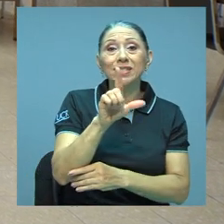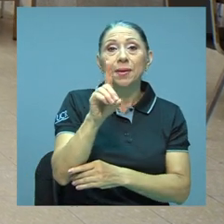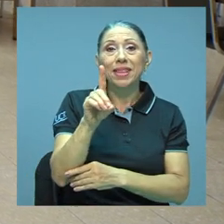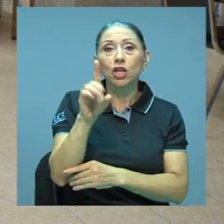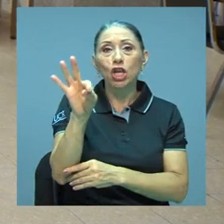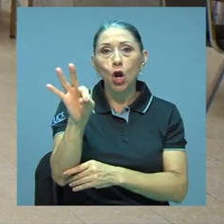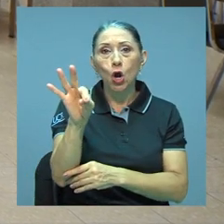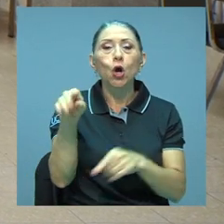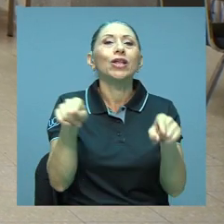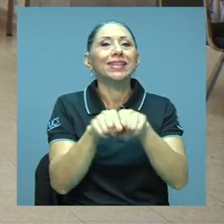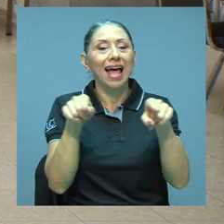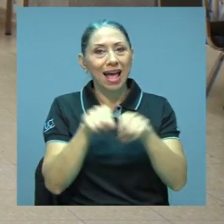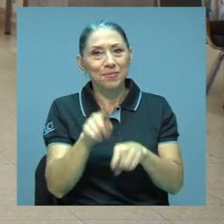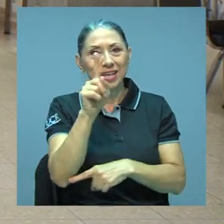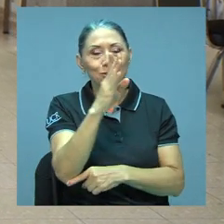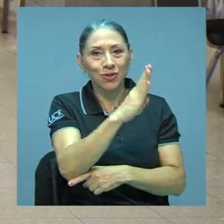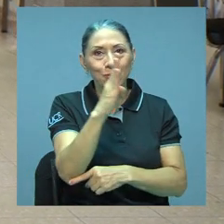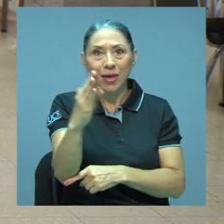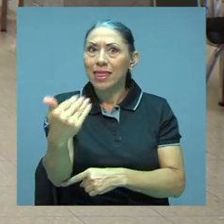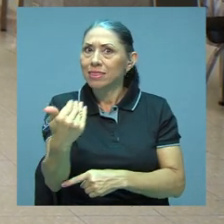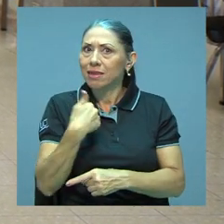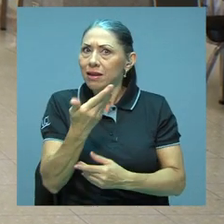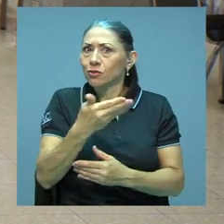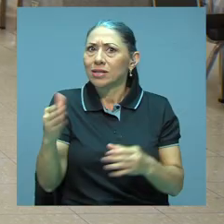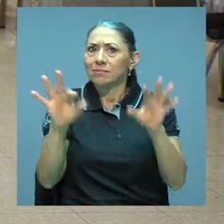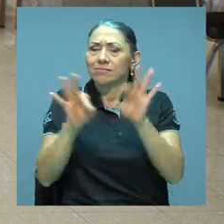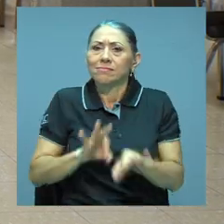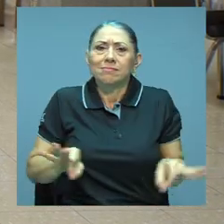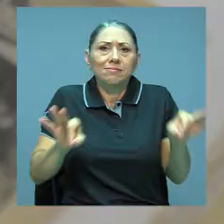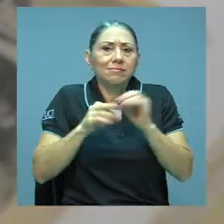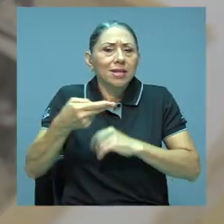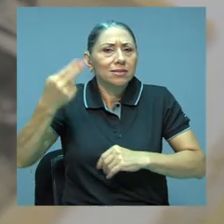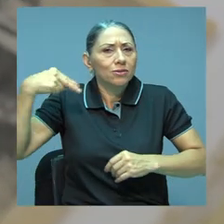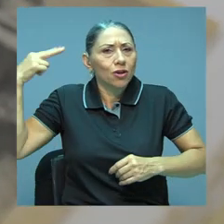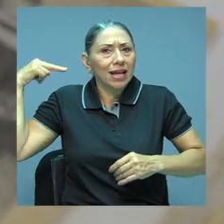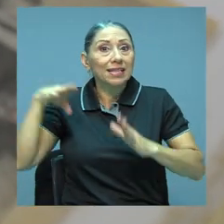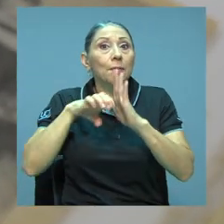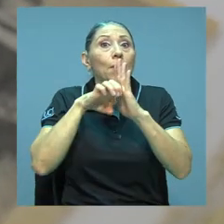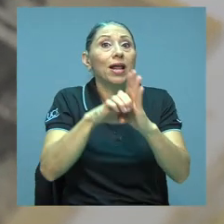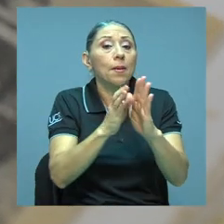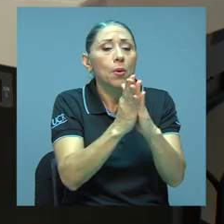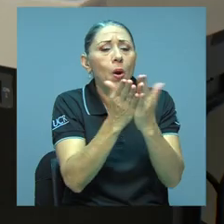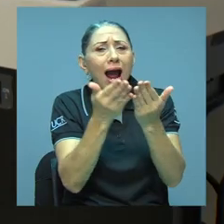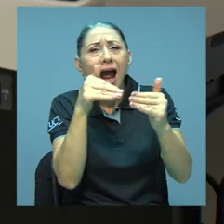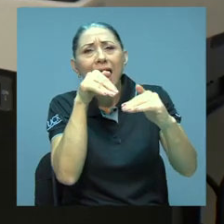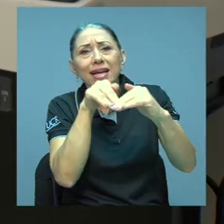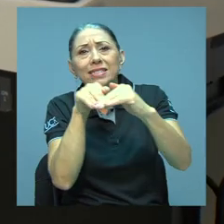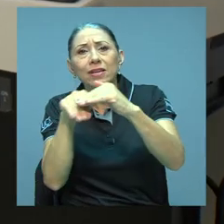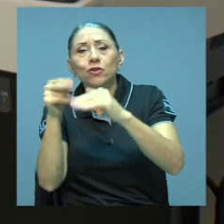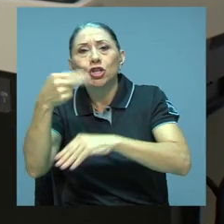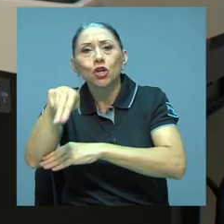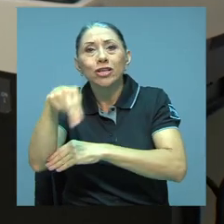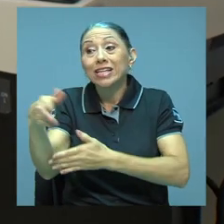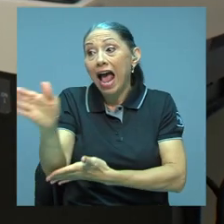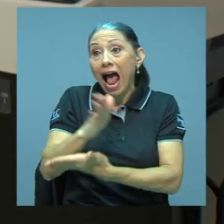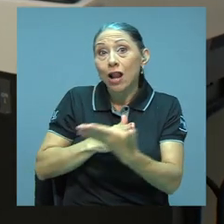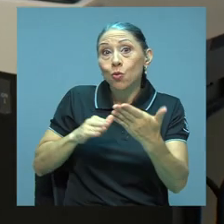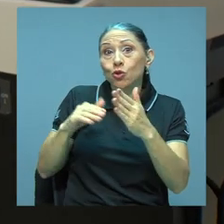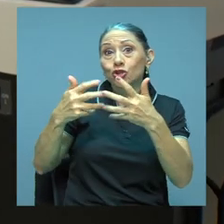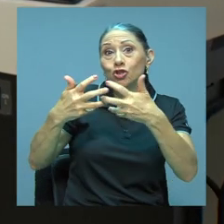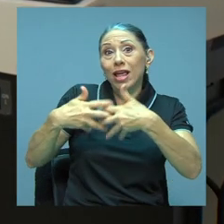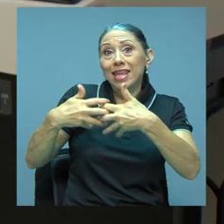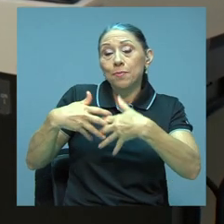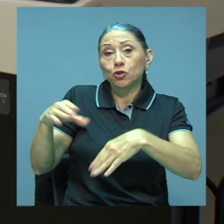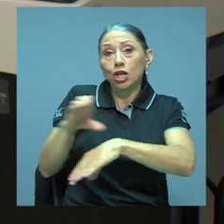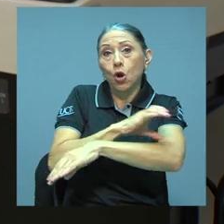Demetrio Tinoco es otro de los establecimientos que también aloja joyas históricas, como archivos de noticias y algunos de los primeros equipos de cómputo que